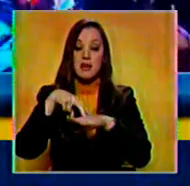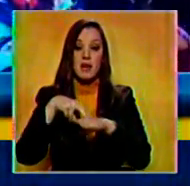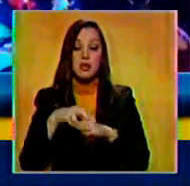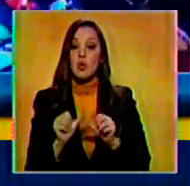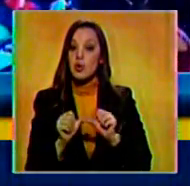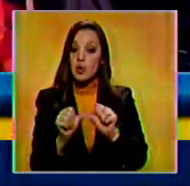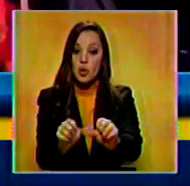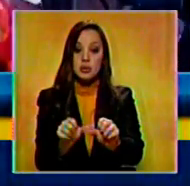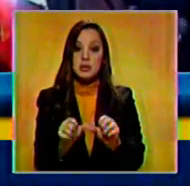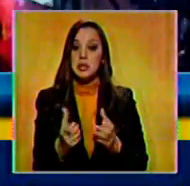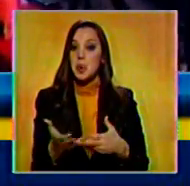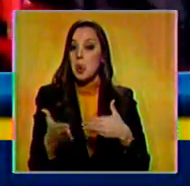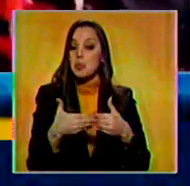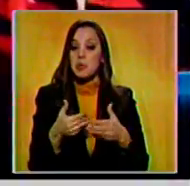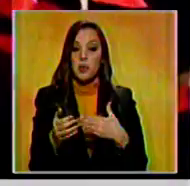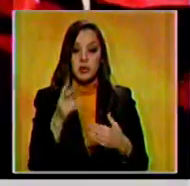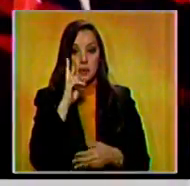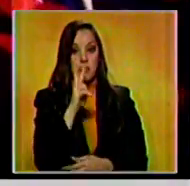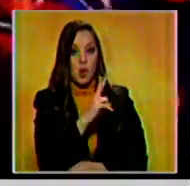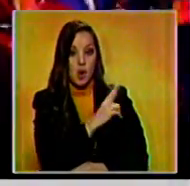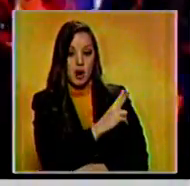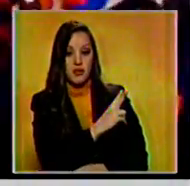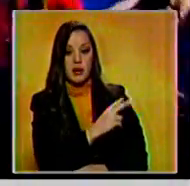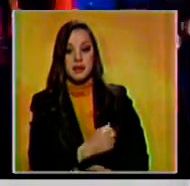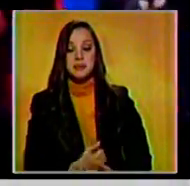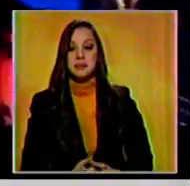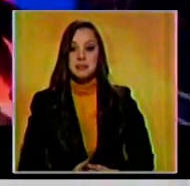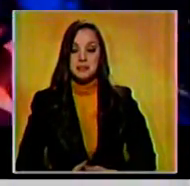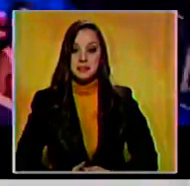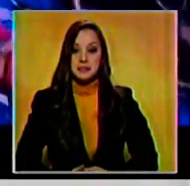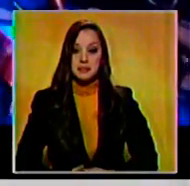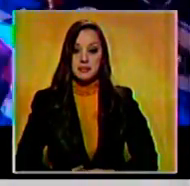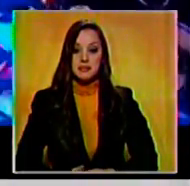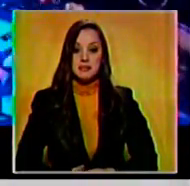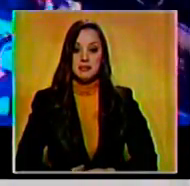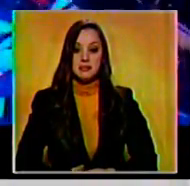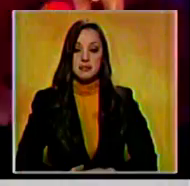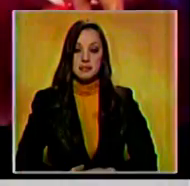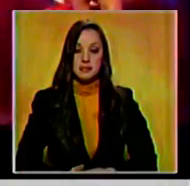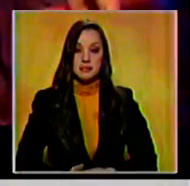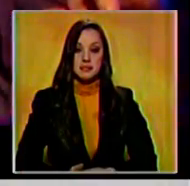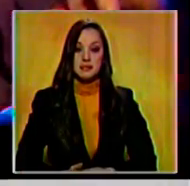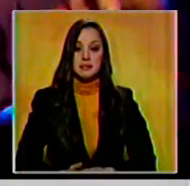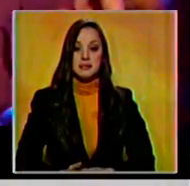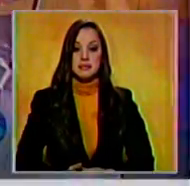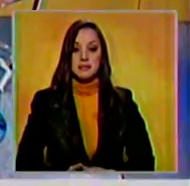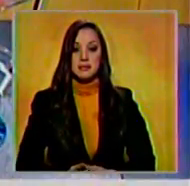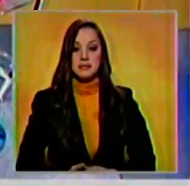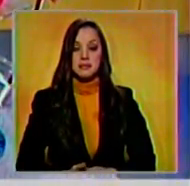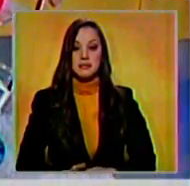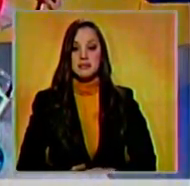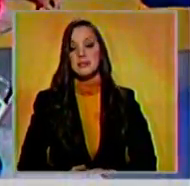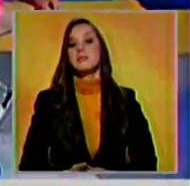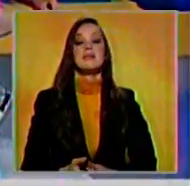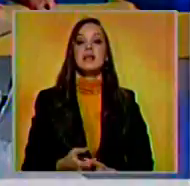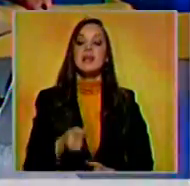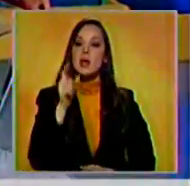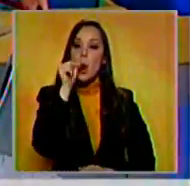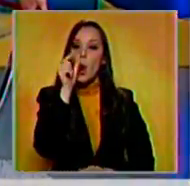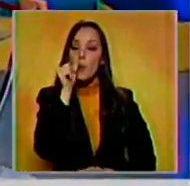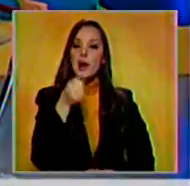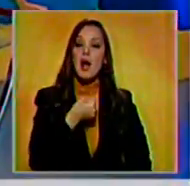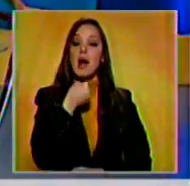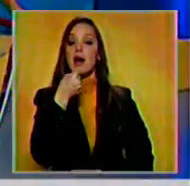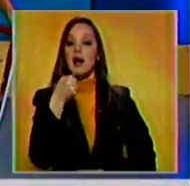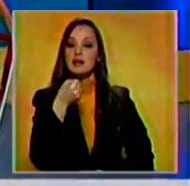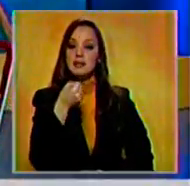sin inmutarse. Ahí volvemos a ver el momento de la caída que se volvió viral en la internet. Y Carlos Vives cantará para